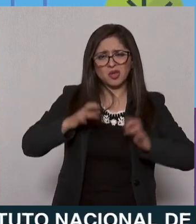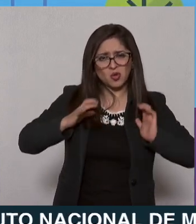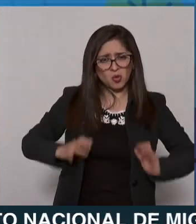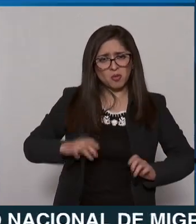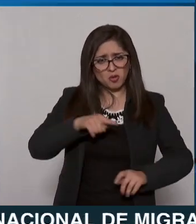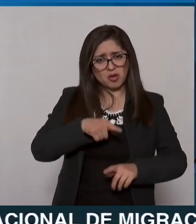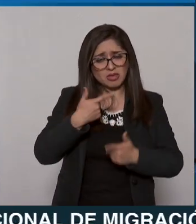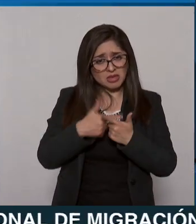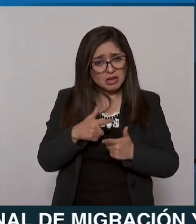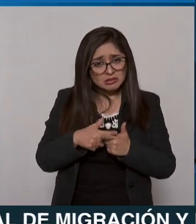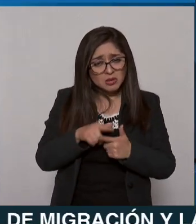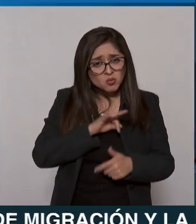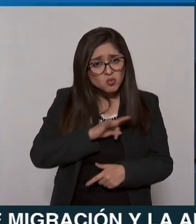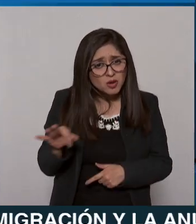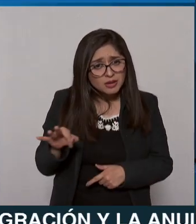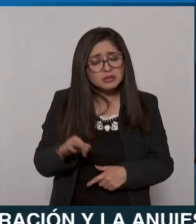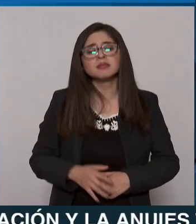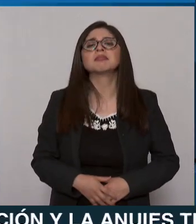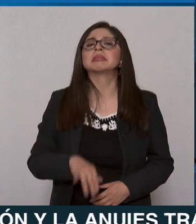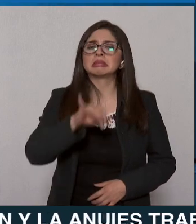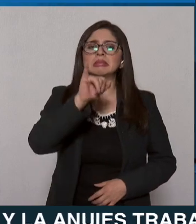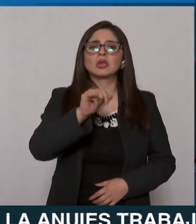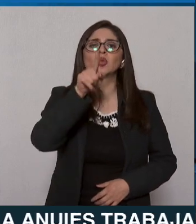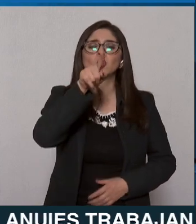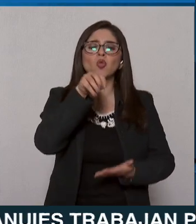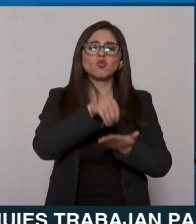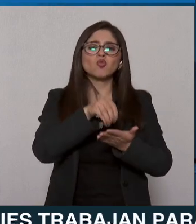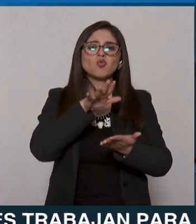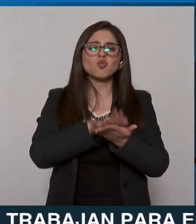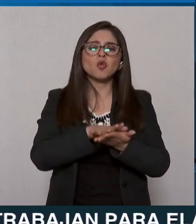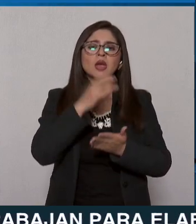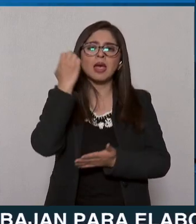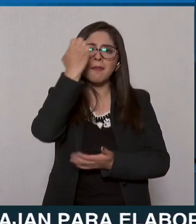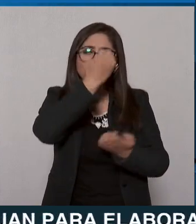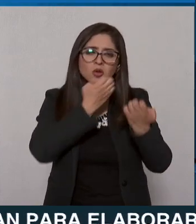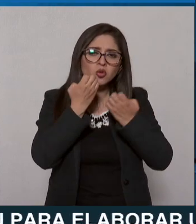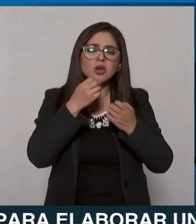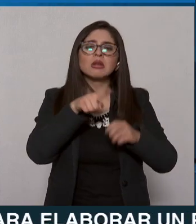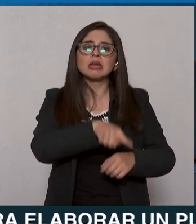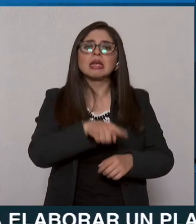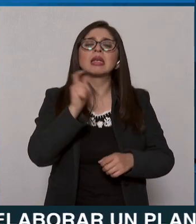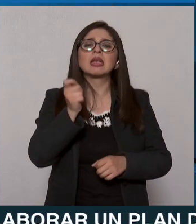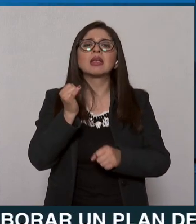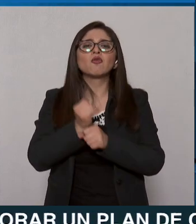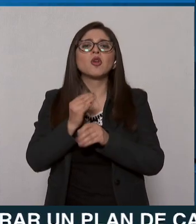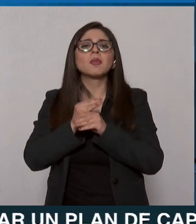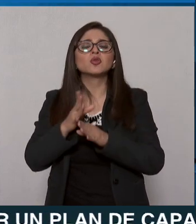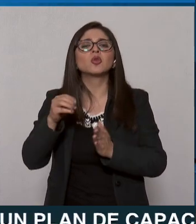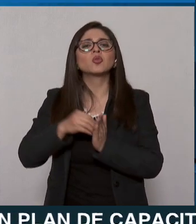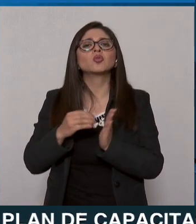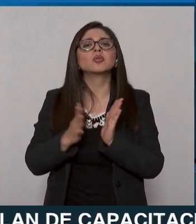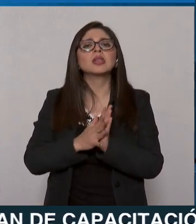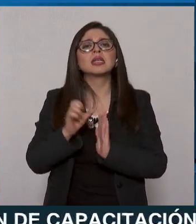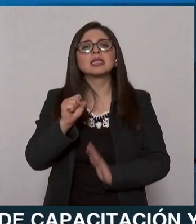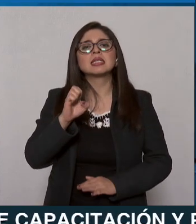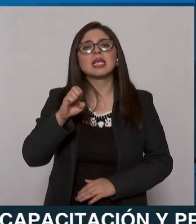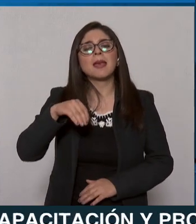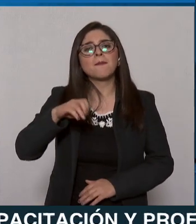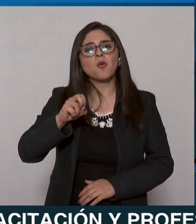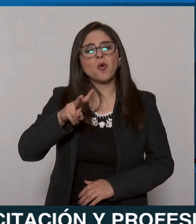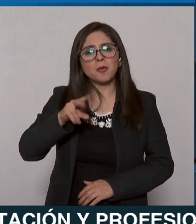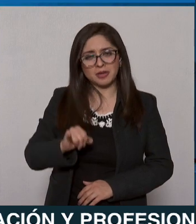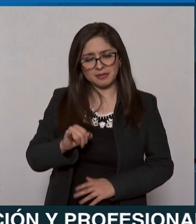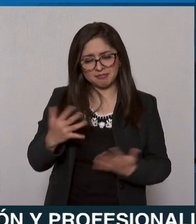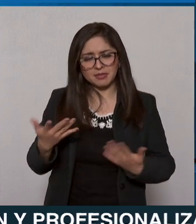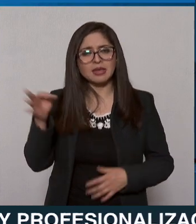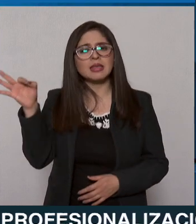Sí, de hecho puedes evaluar al taxista y esa información se le refleja a la CEMOVI. Y lo más importante, si en alguna parte